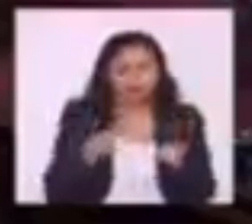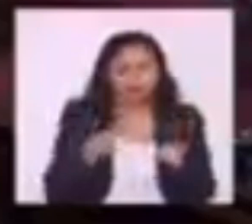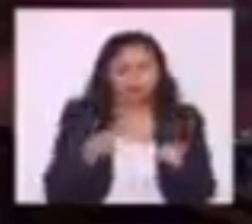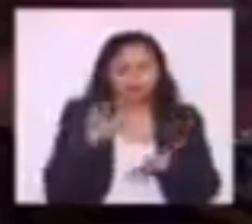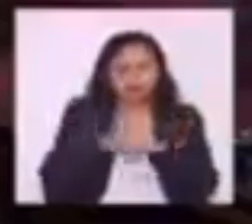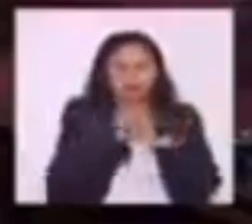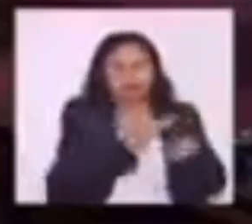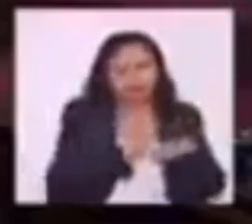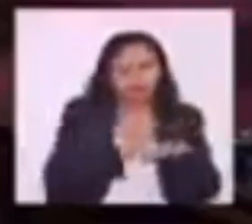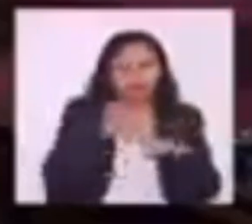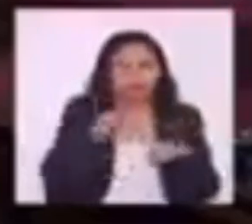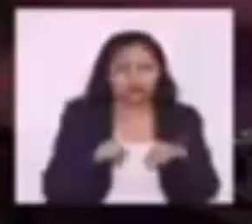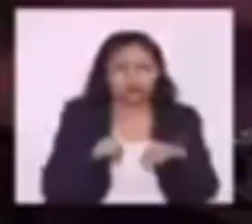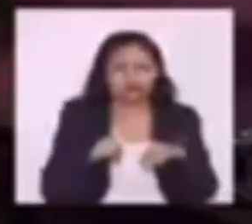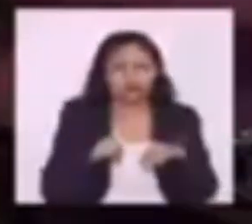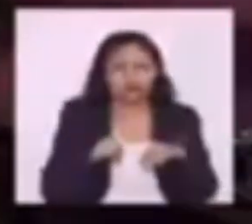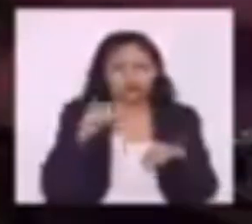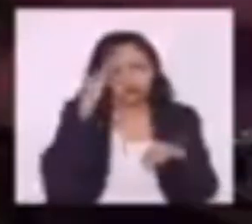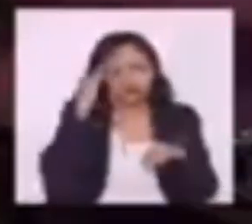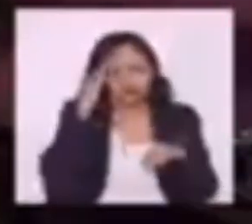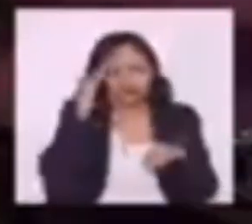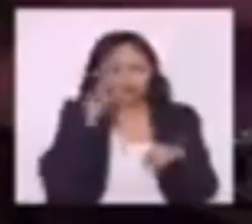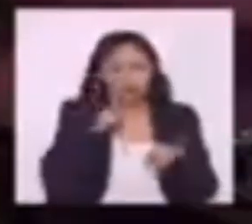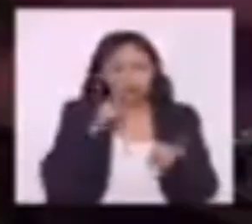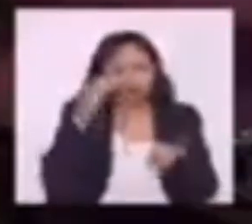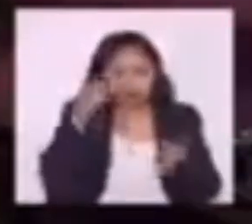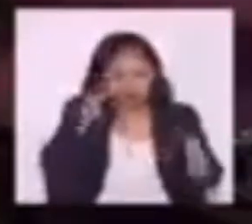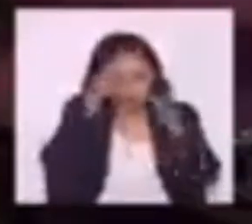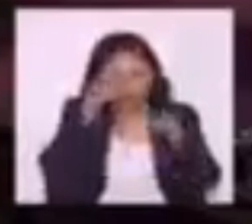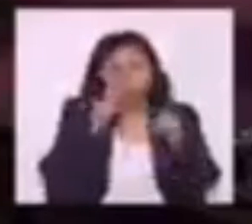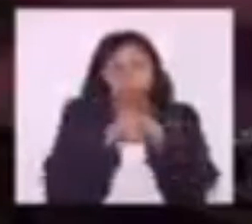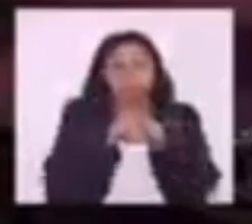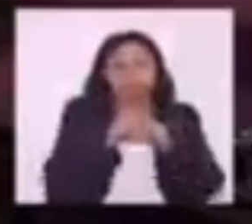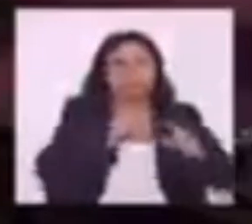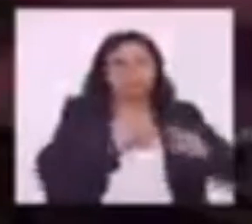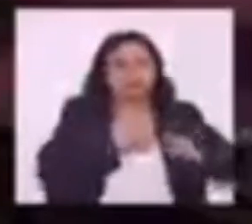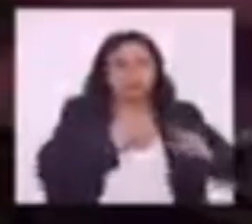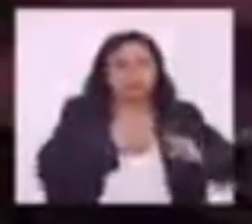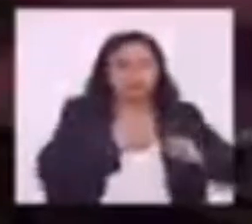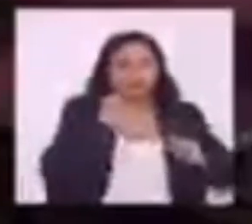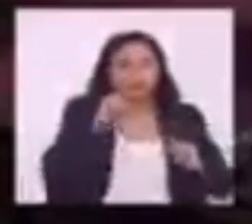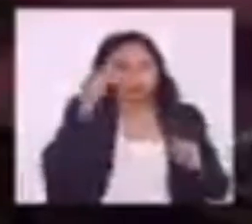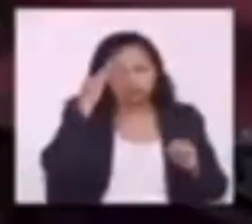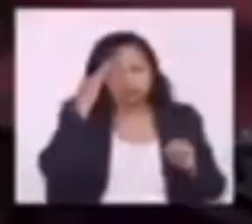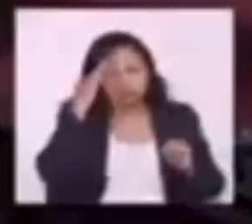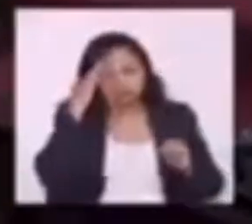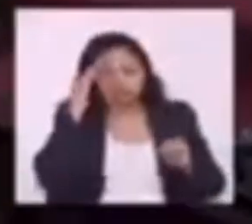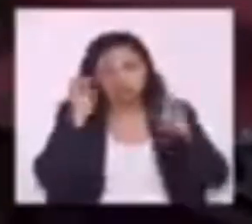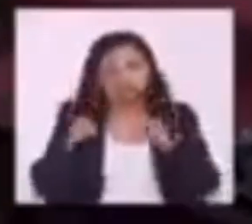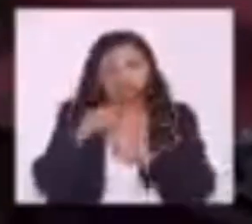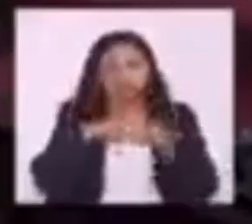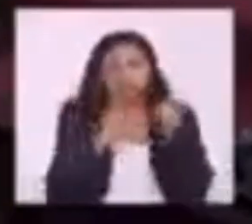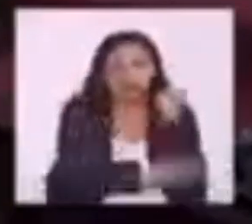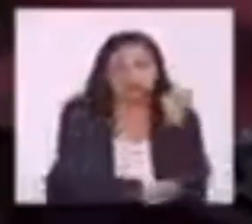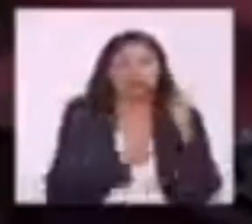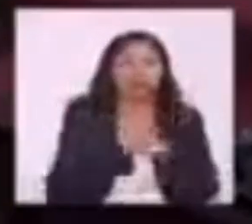un llamado hoy, no a su conciencia, a su inteligencia, a su corazón. Piensen en las familias más